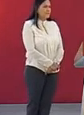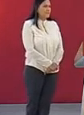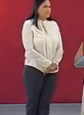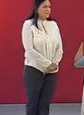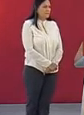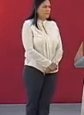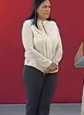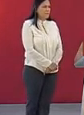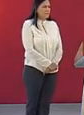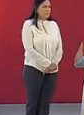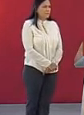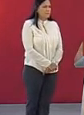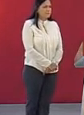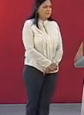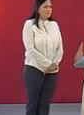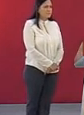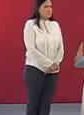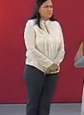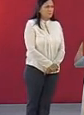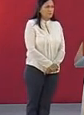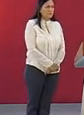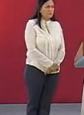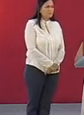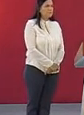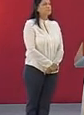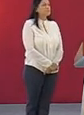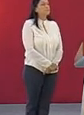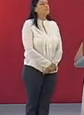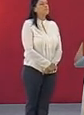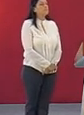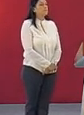Sí, hay un punto ahí que dice red de prestanombres.